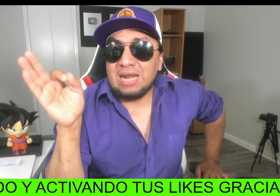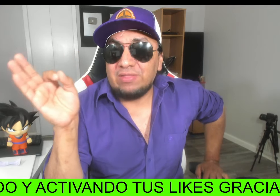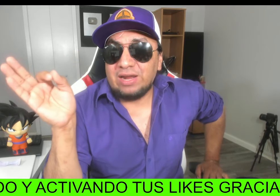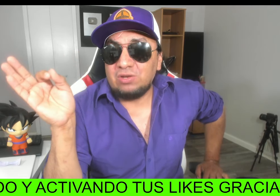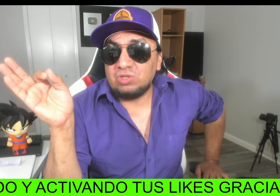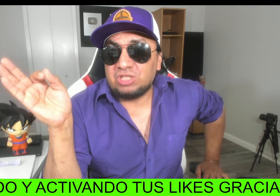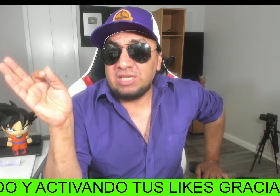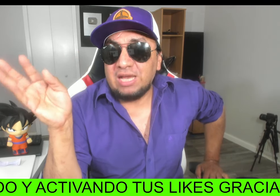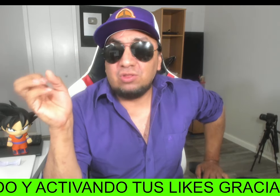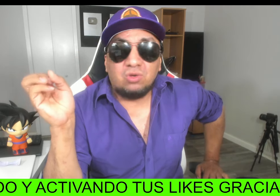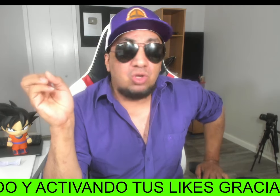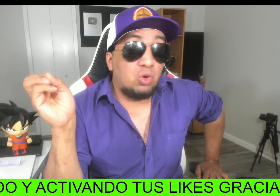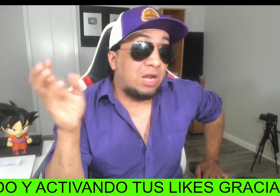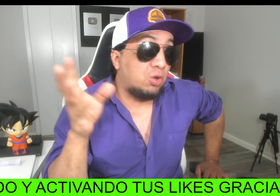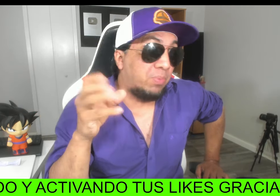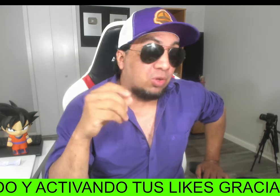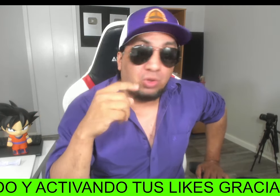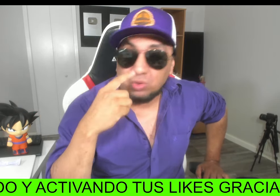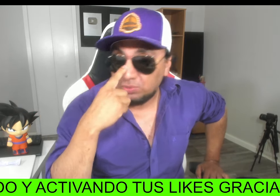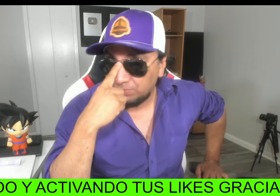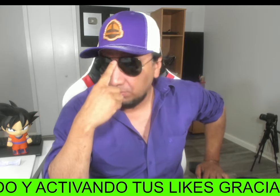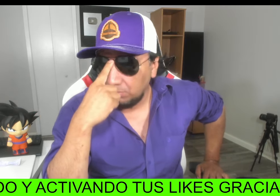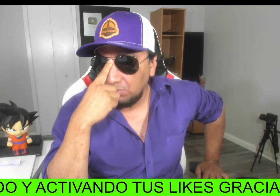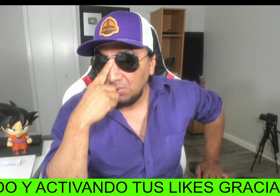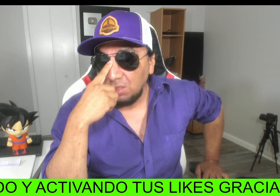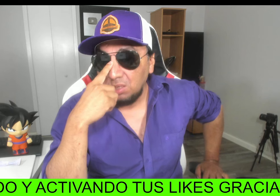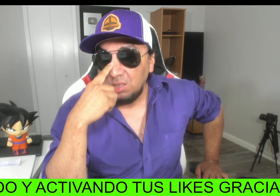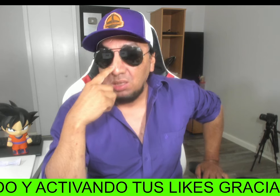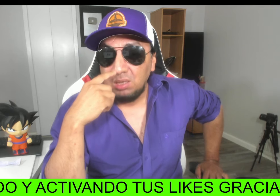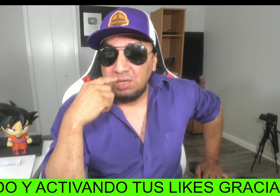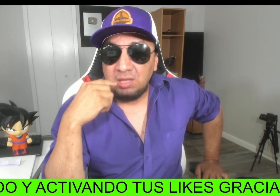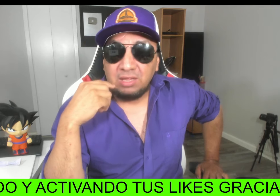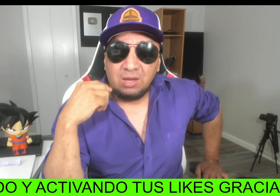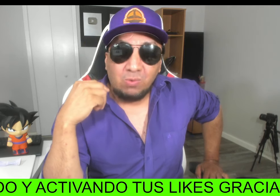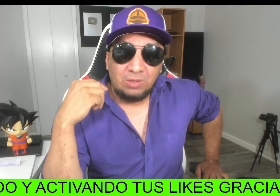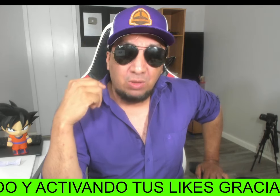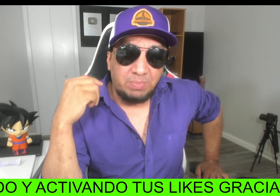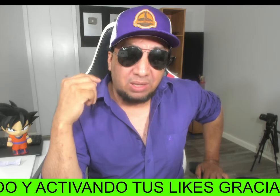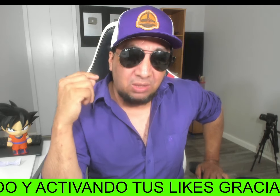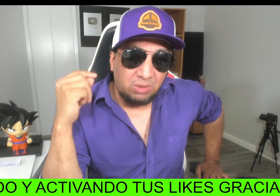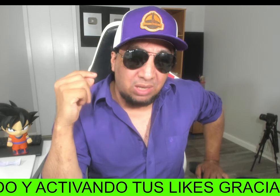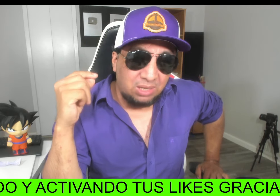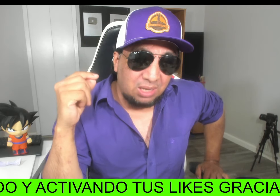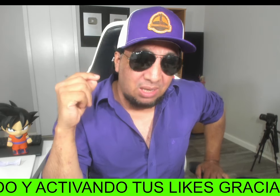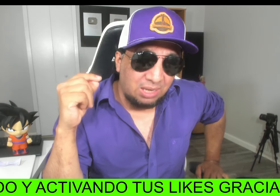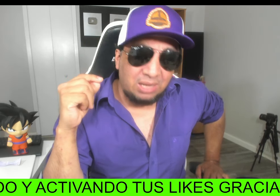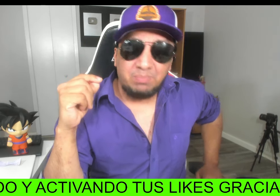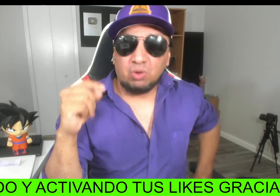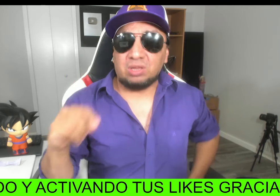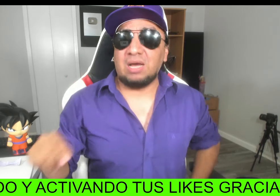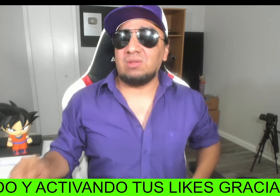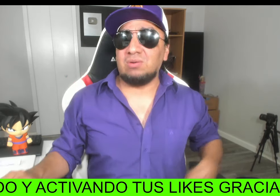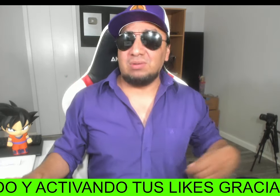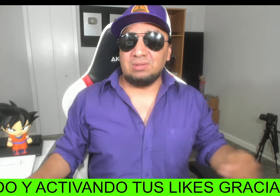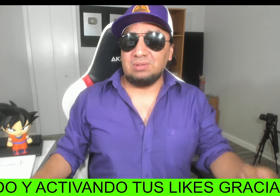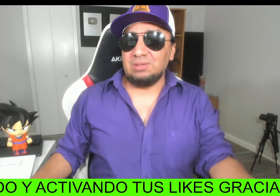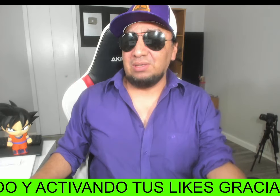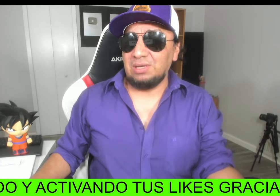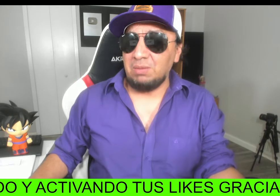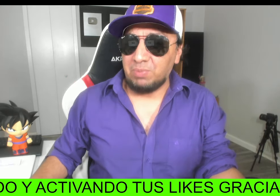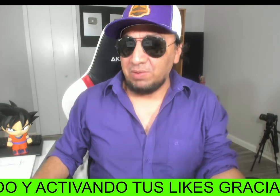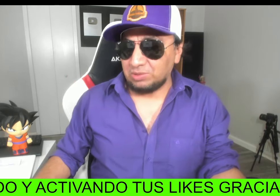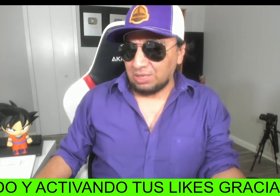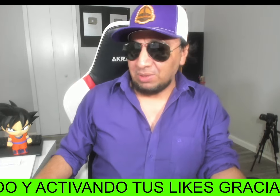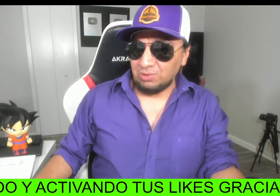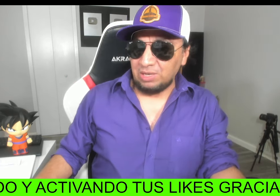estar ladrando, chillando, llorando por todo. ¿Y desde cuándo al Partido Arena le ha importado